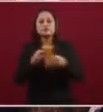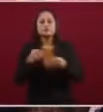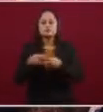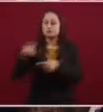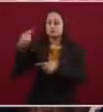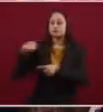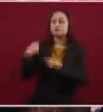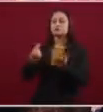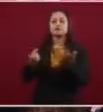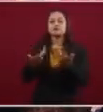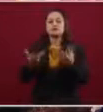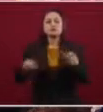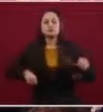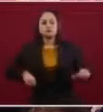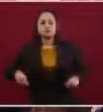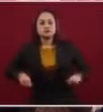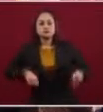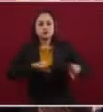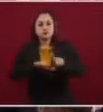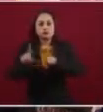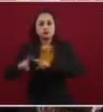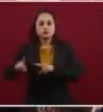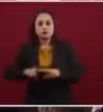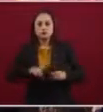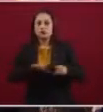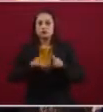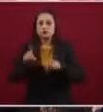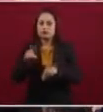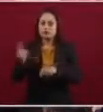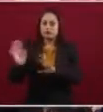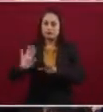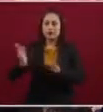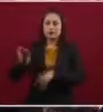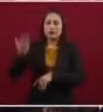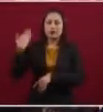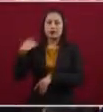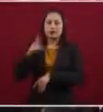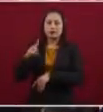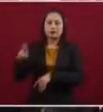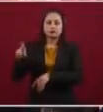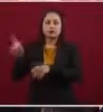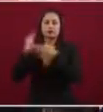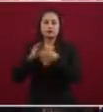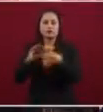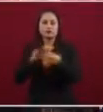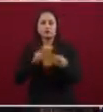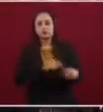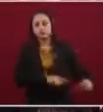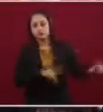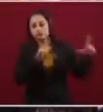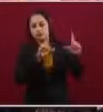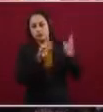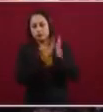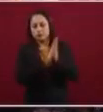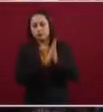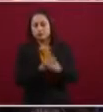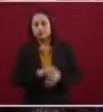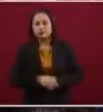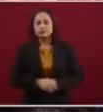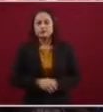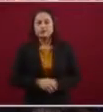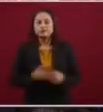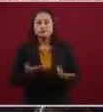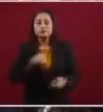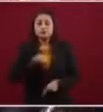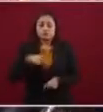en cuanto a las acciones contra la demanda como ya lo explicó el doctor hugo lópez gatell si me paso en la que sigue por favor bueno que estamos